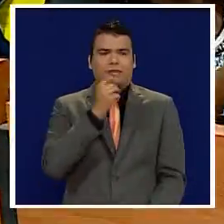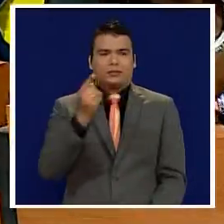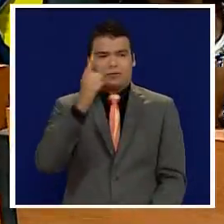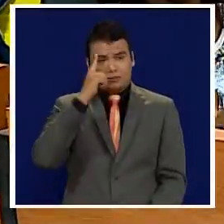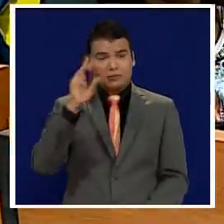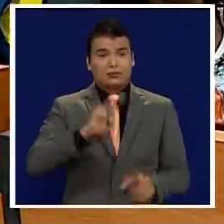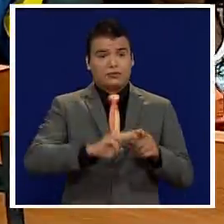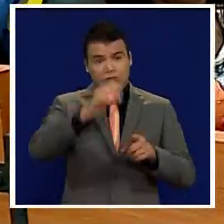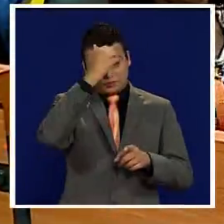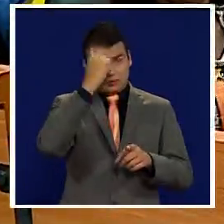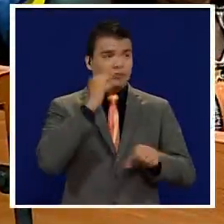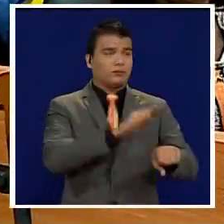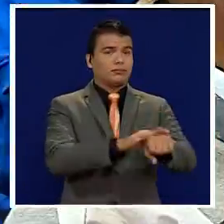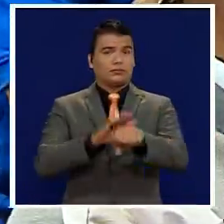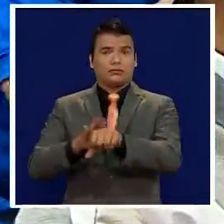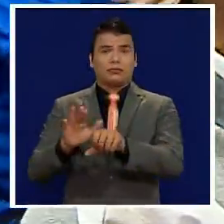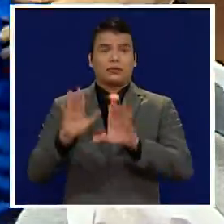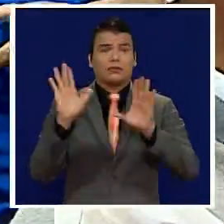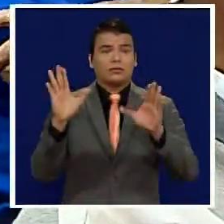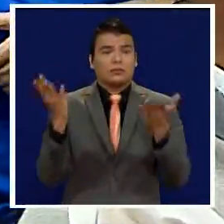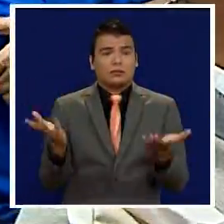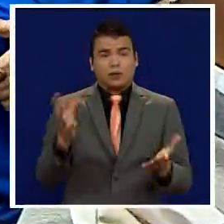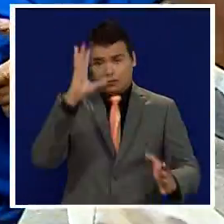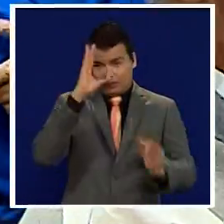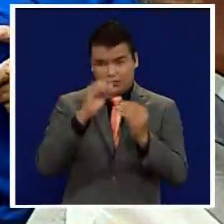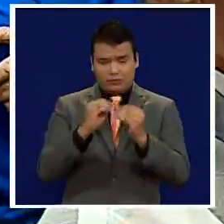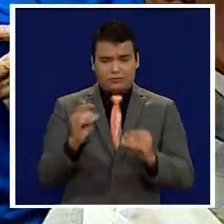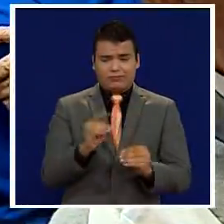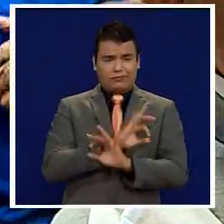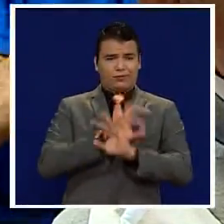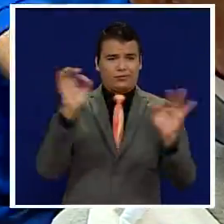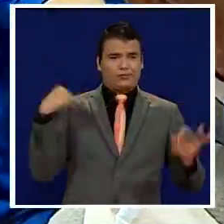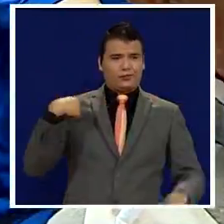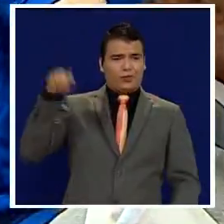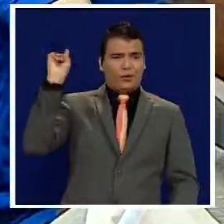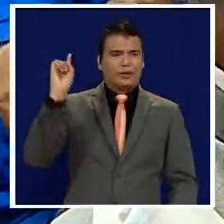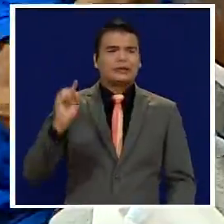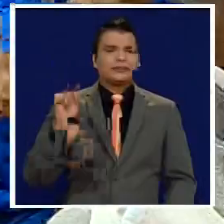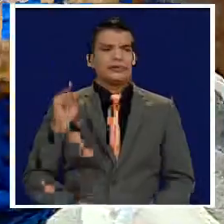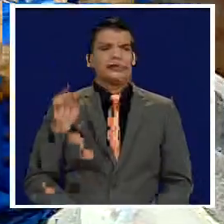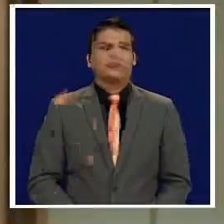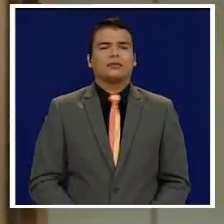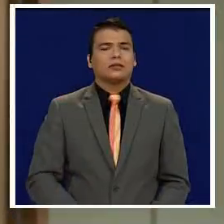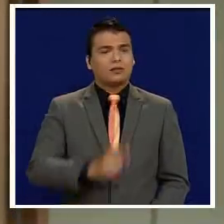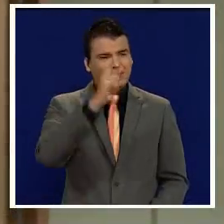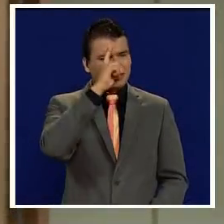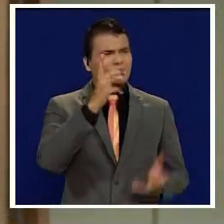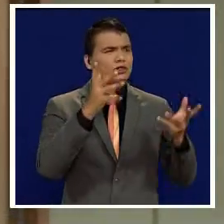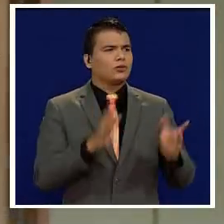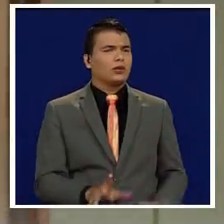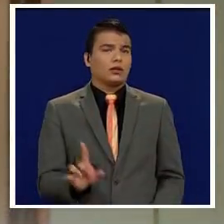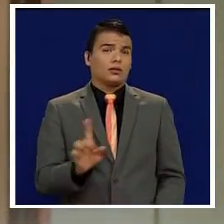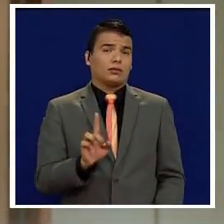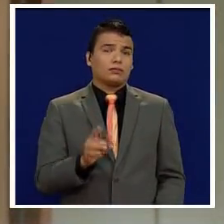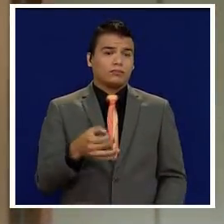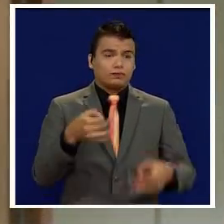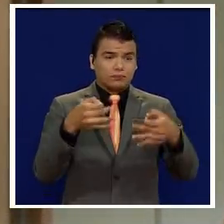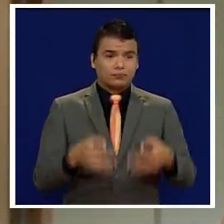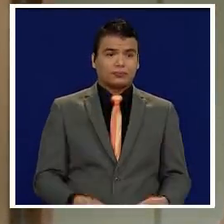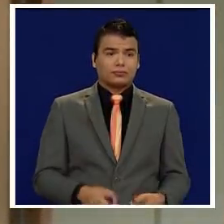de Metrocali es la de no presentar ninguna fórmula de pacto de cumplimiento. No porque no haya voluntad, sino